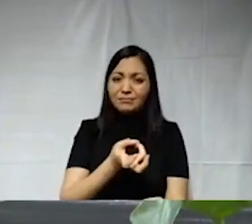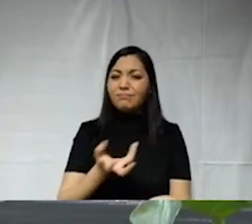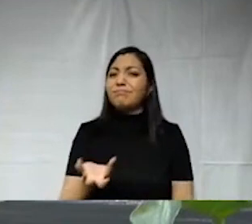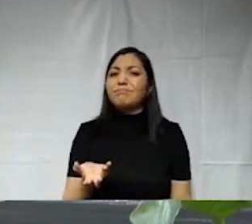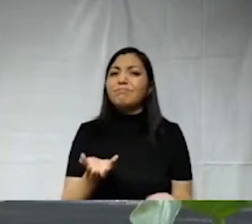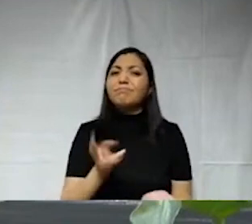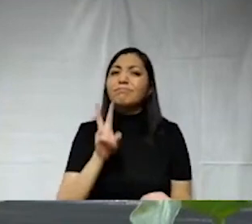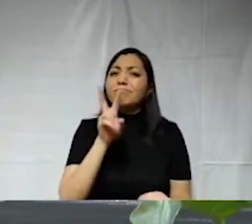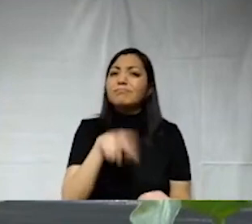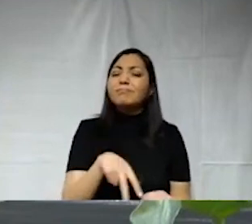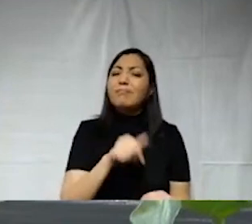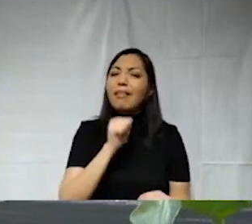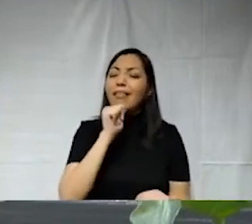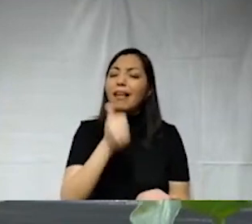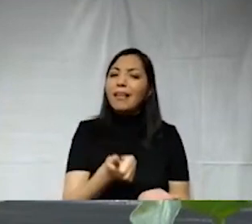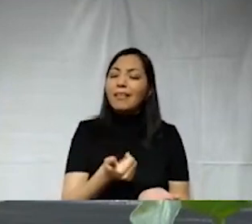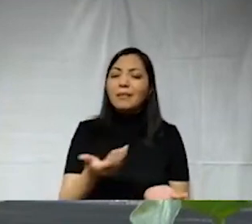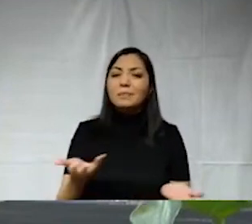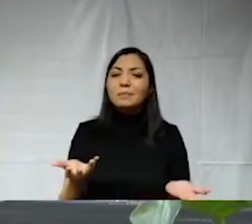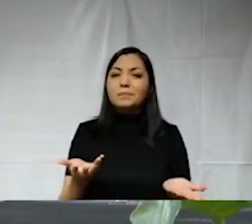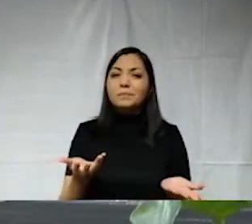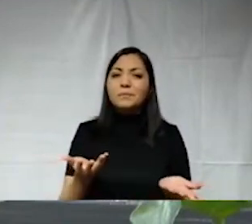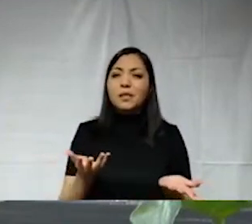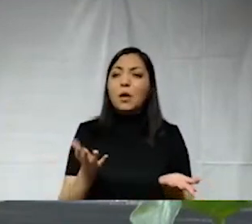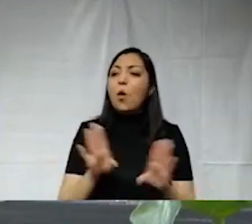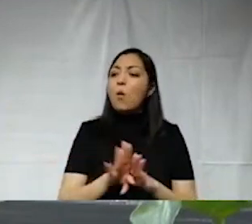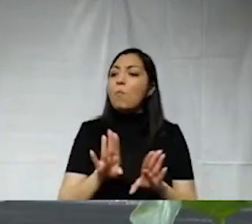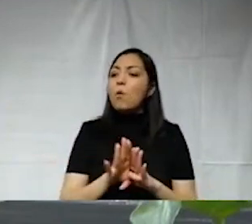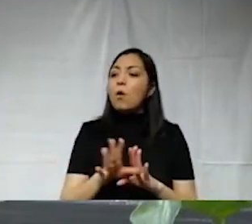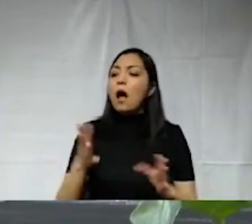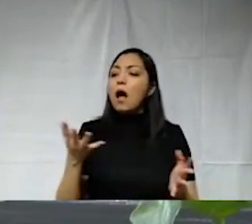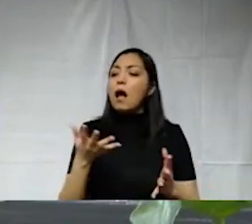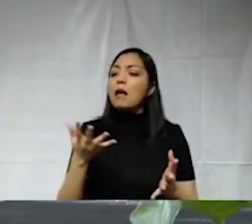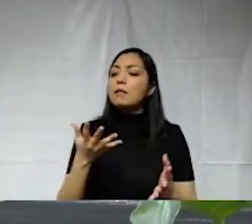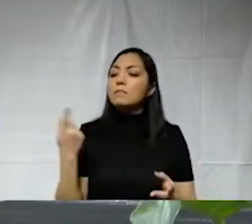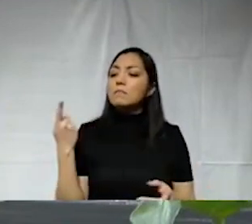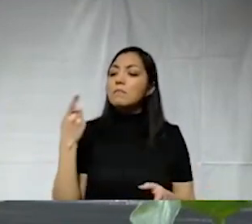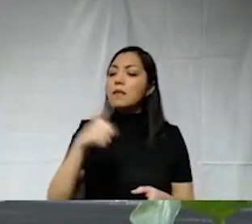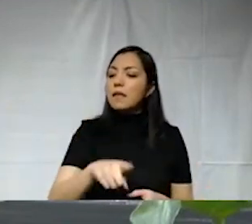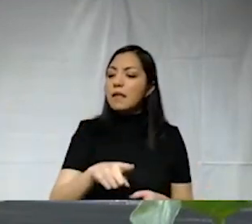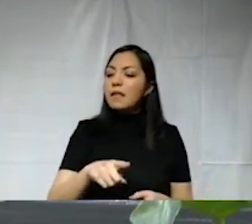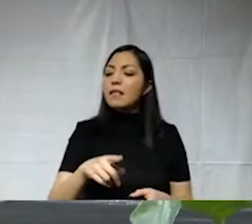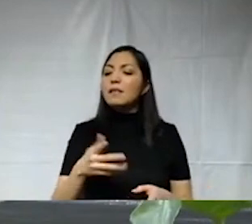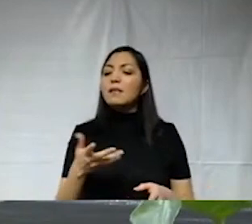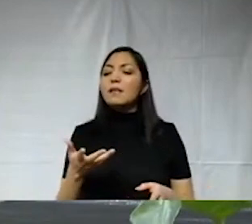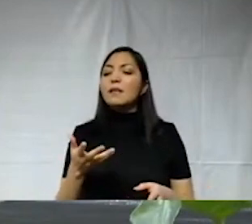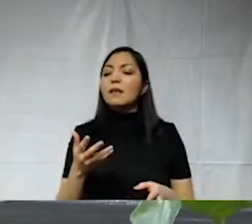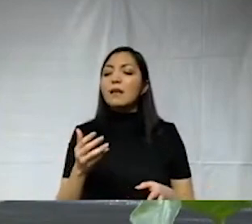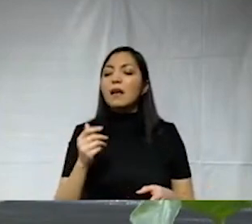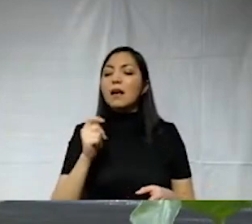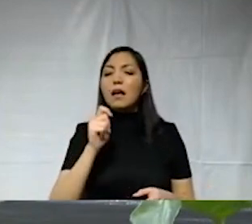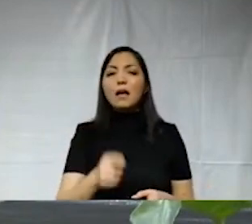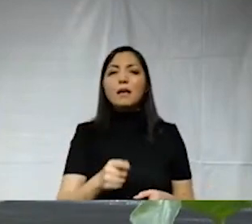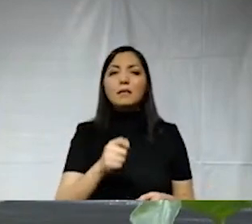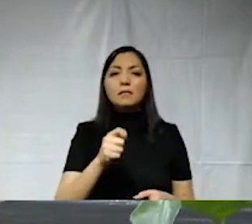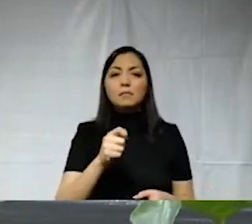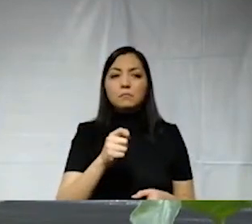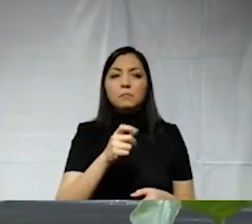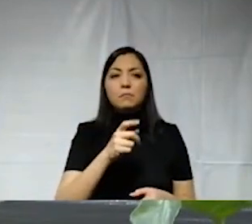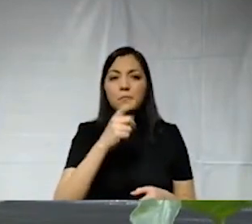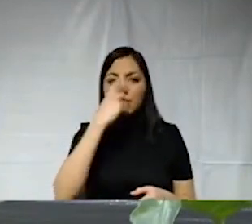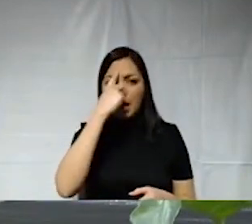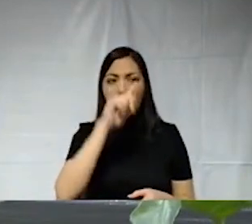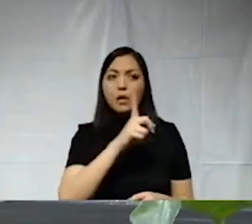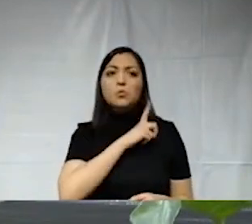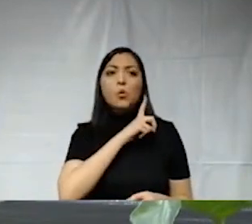historia en Jalisco actualmente con resultados del 21